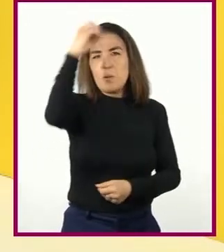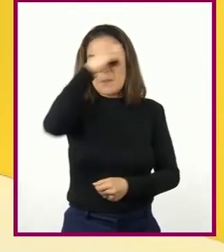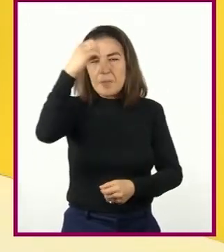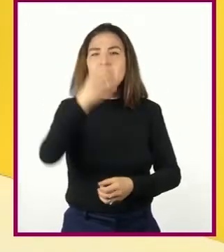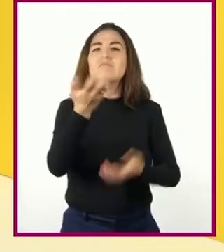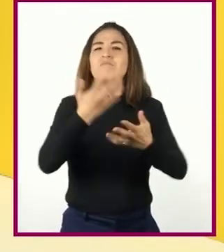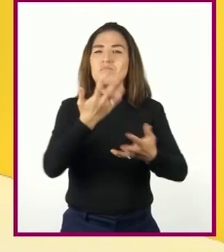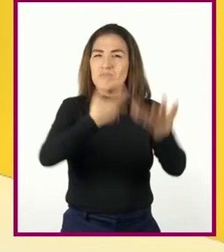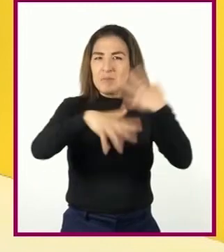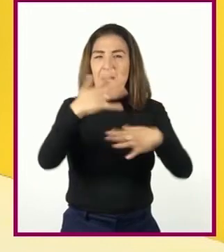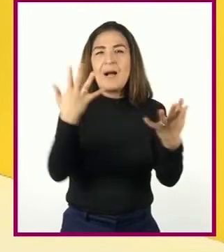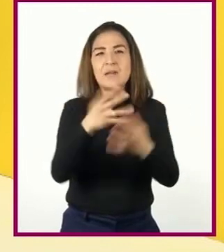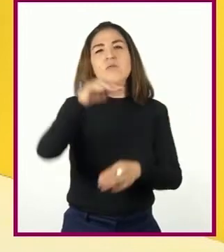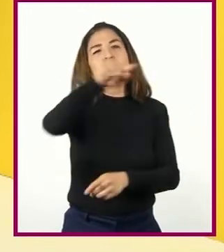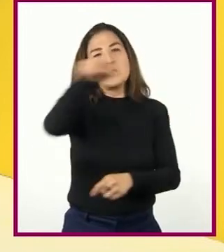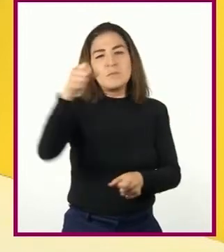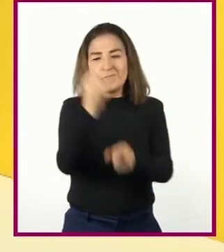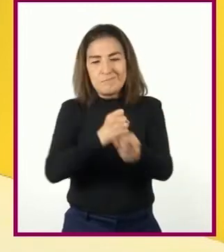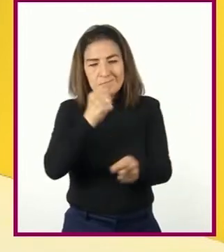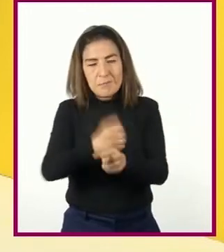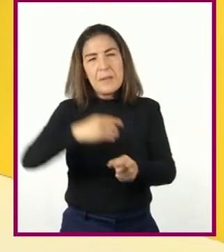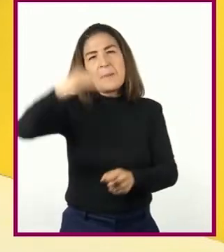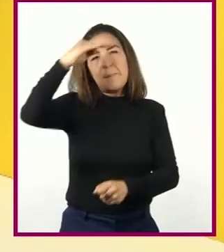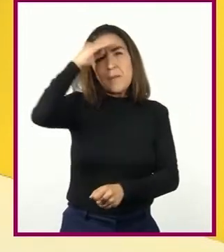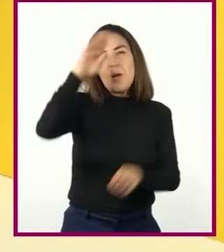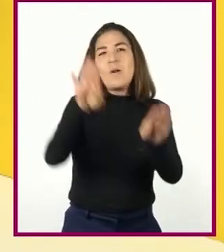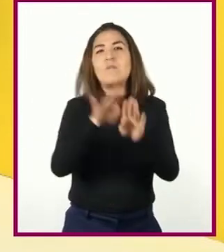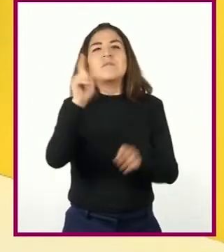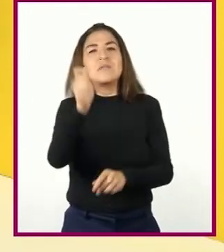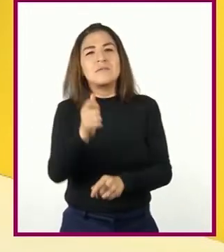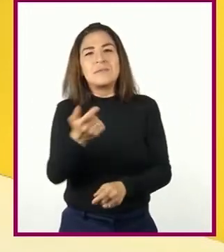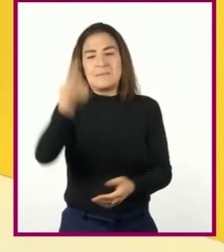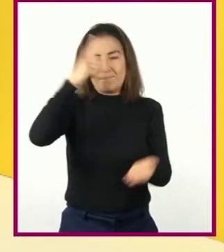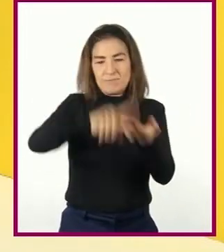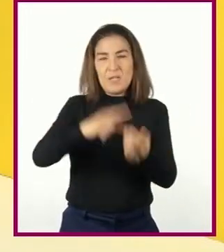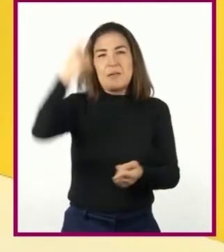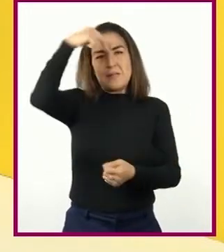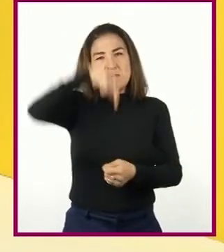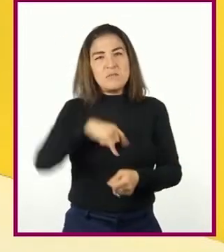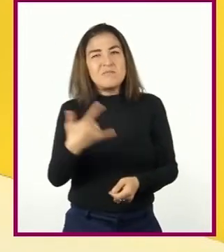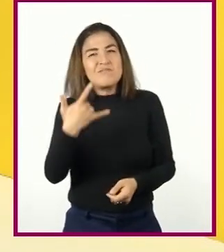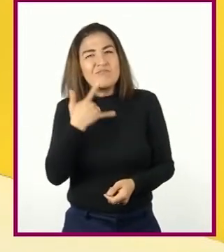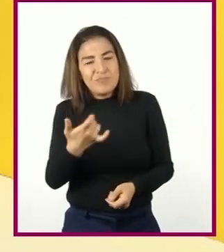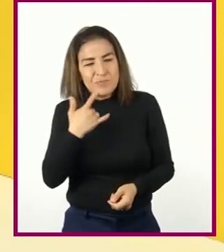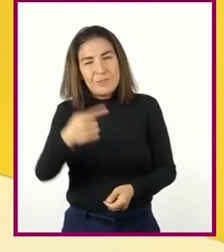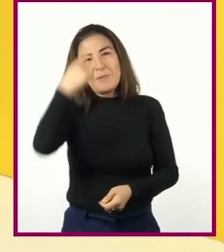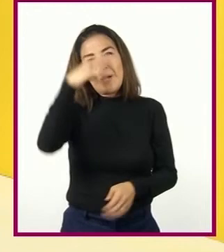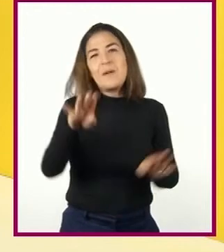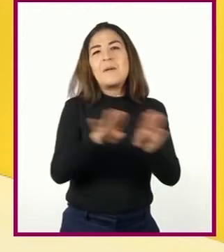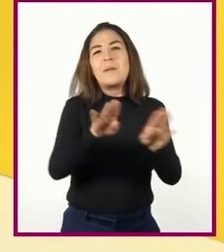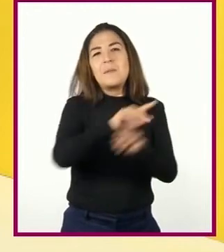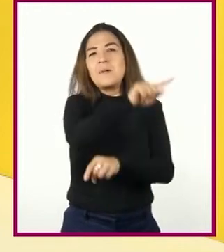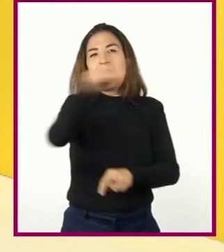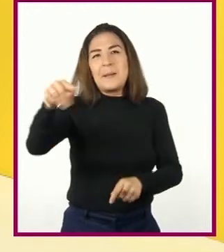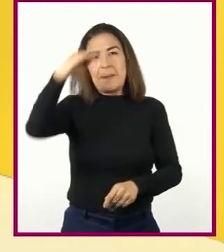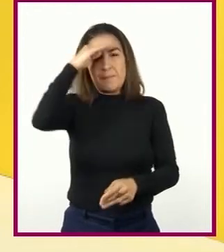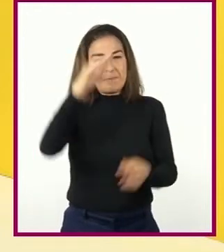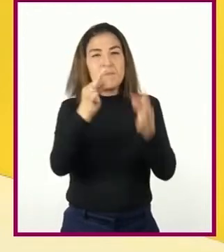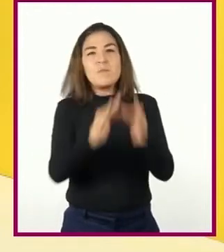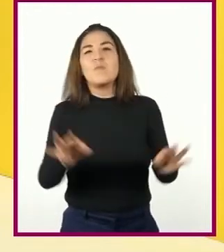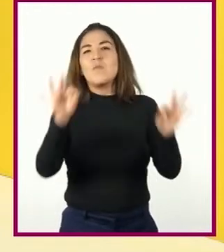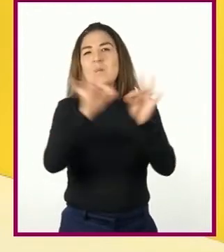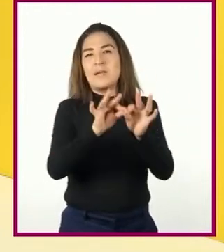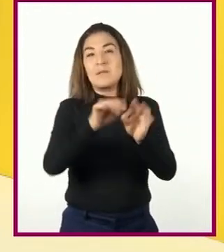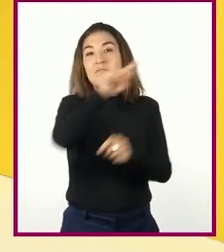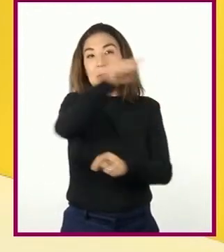practiquen la libertad del pensamiento, que es una especie de lucha interna por ordenar nuestras prioridades de acuerdo con